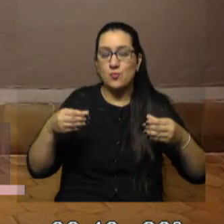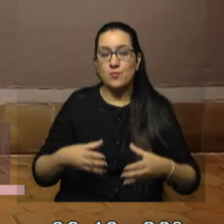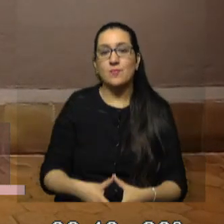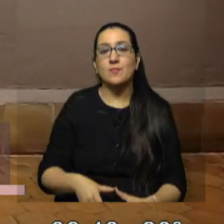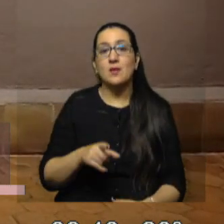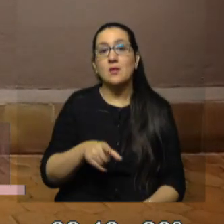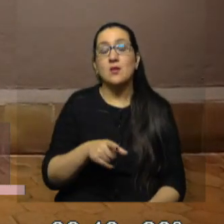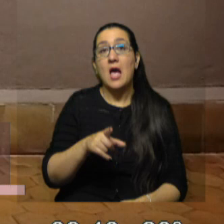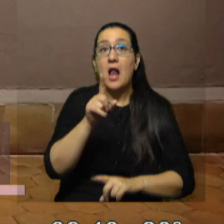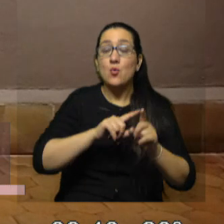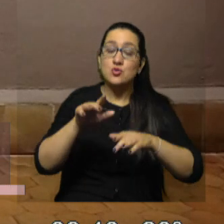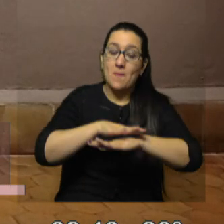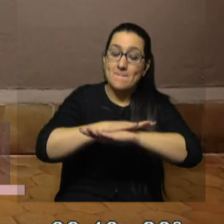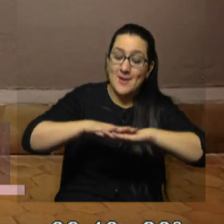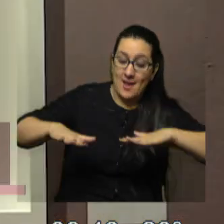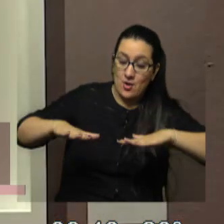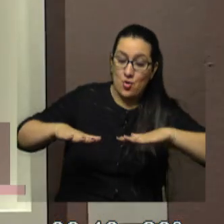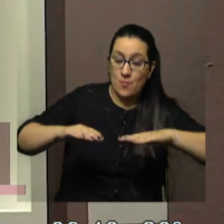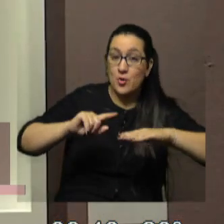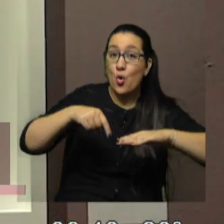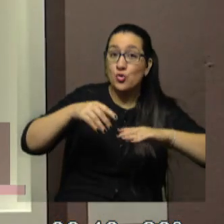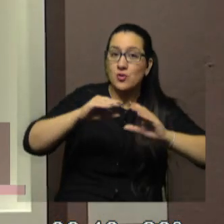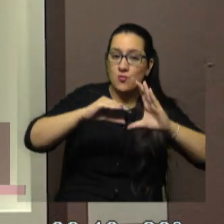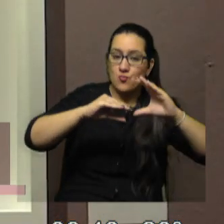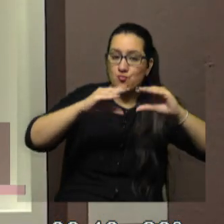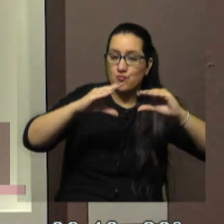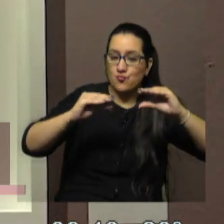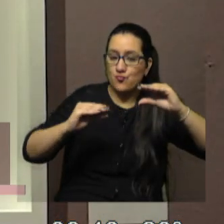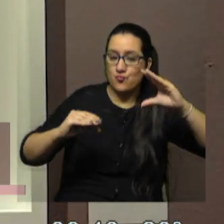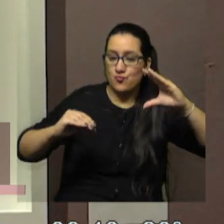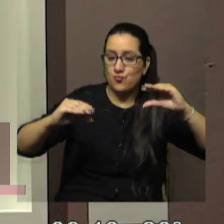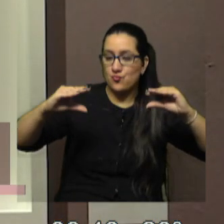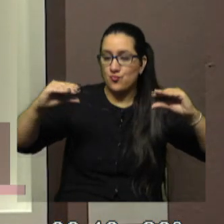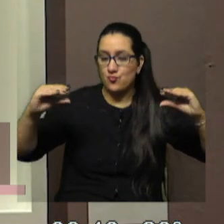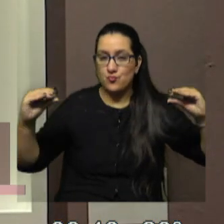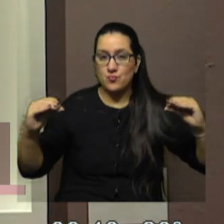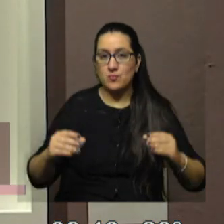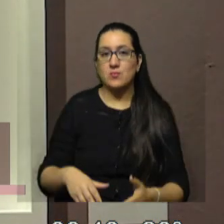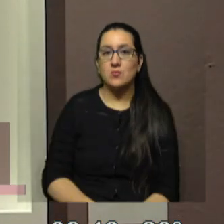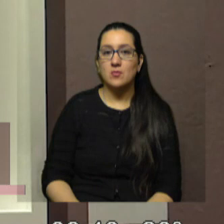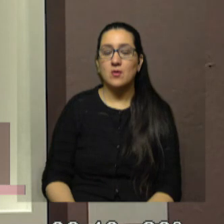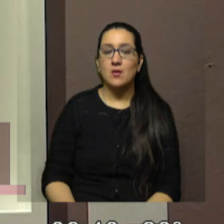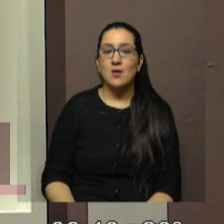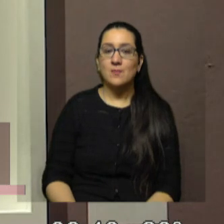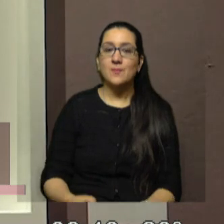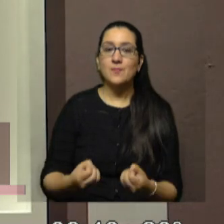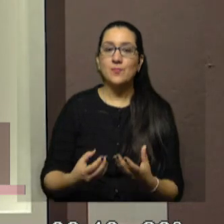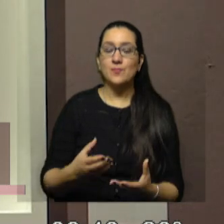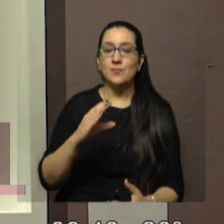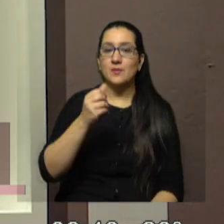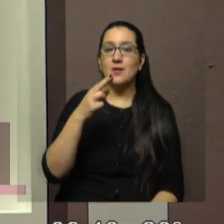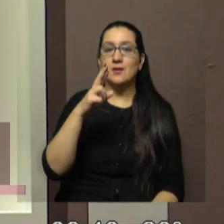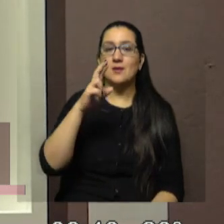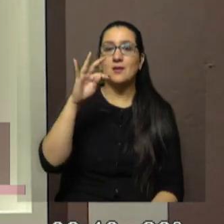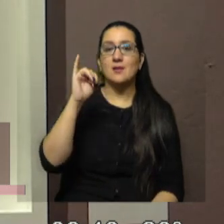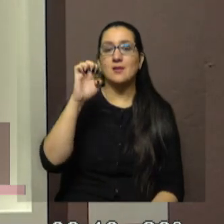como obra plana, tienen cierto volumen y, bueno, realmente son muy especiales. Rosana Carreté, directora del